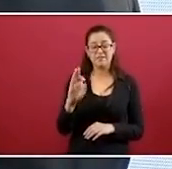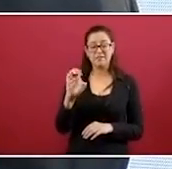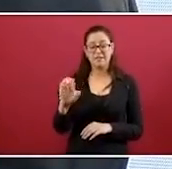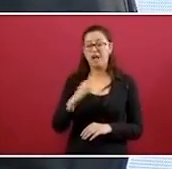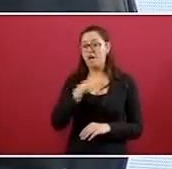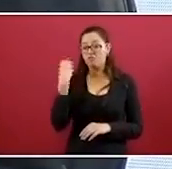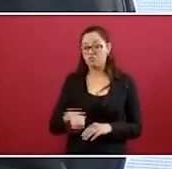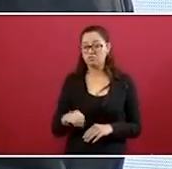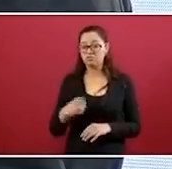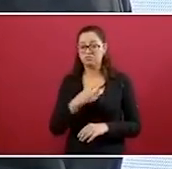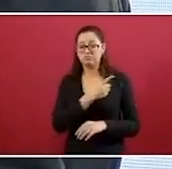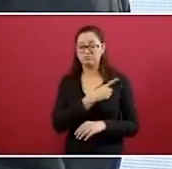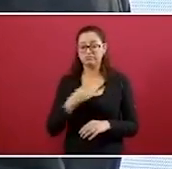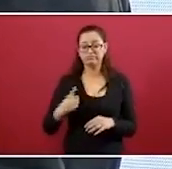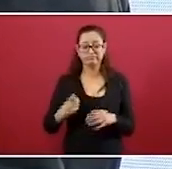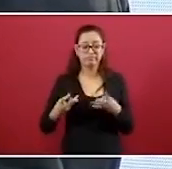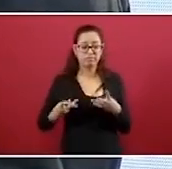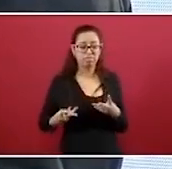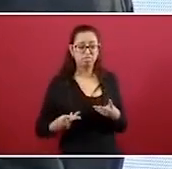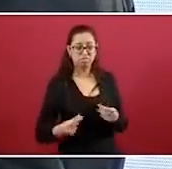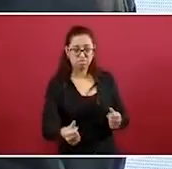Electricidad.